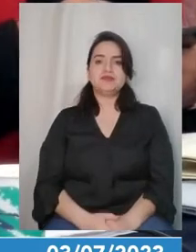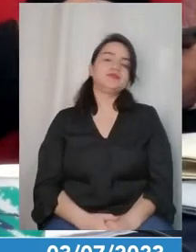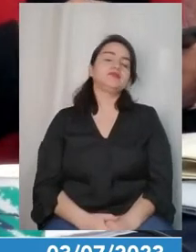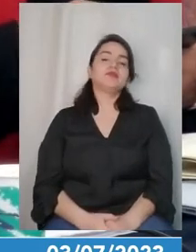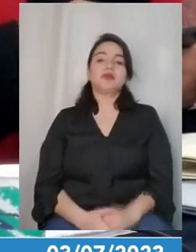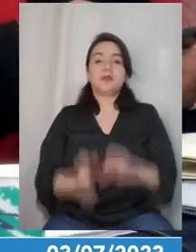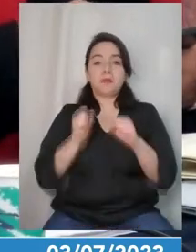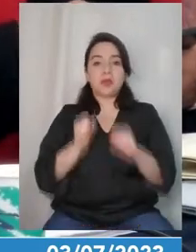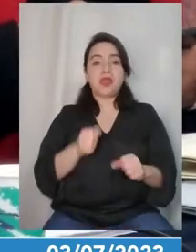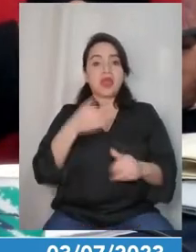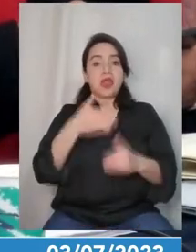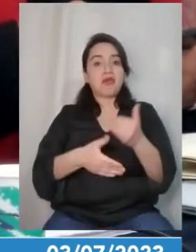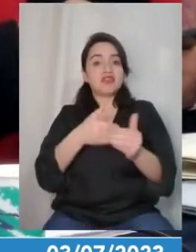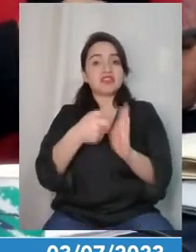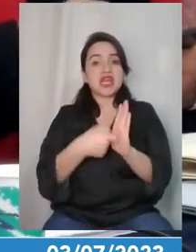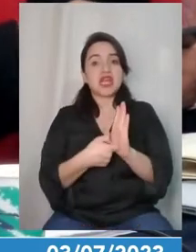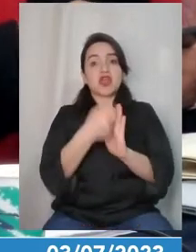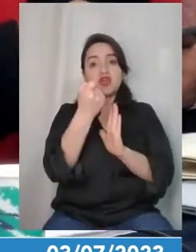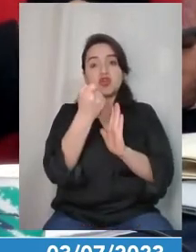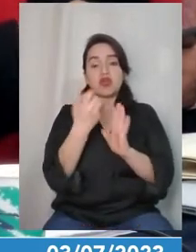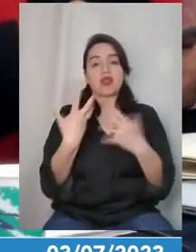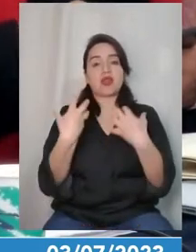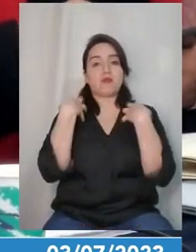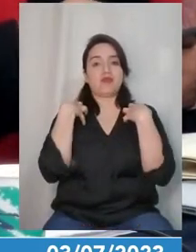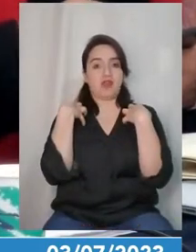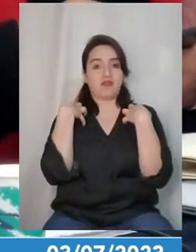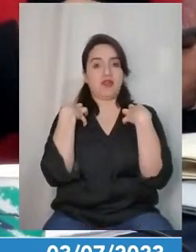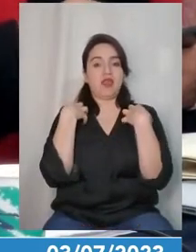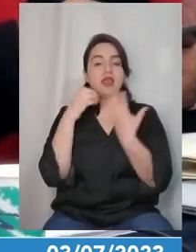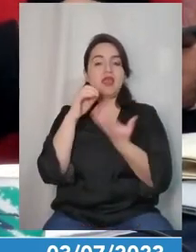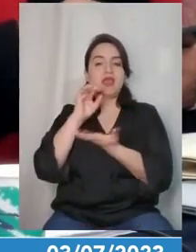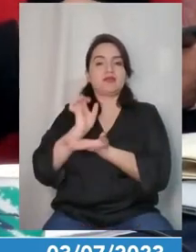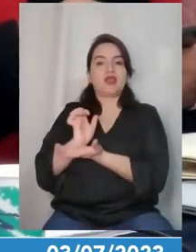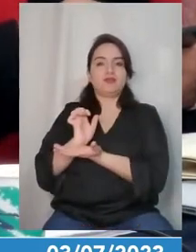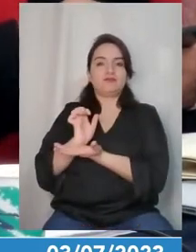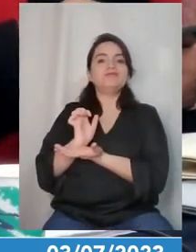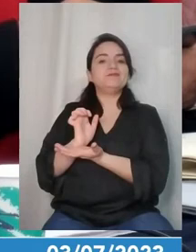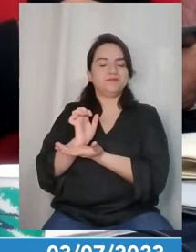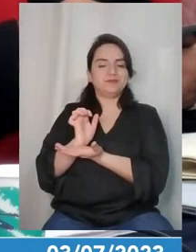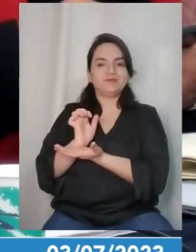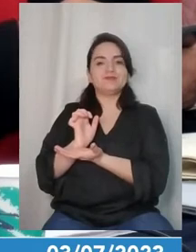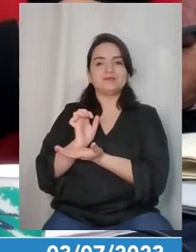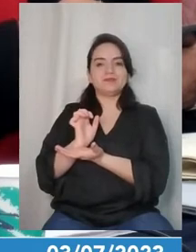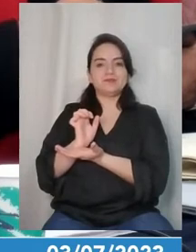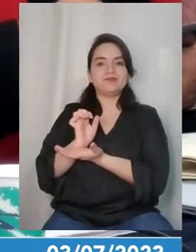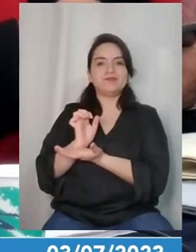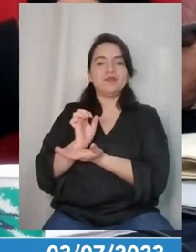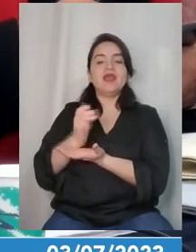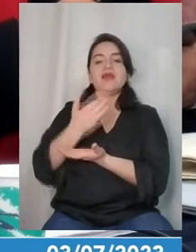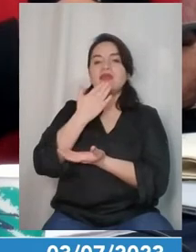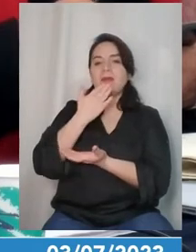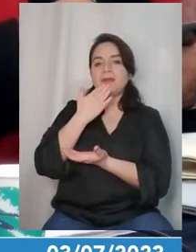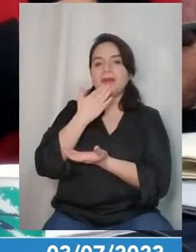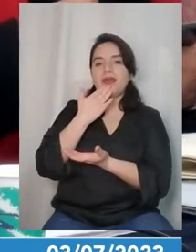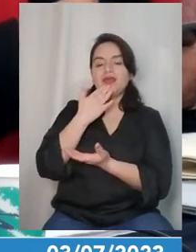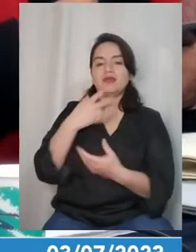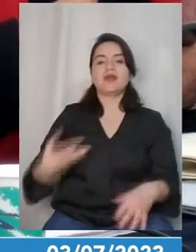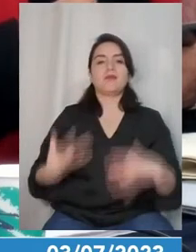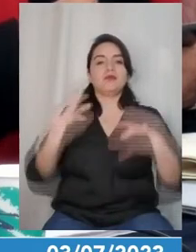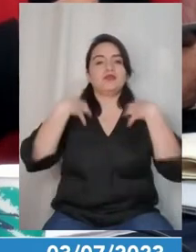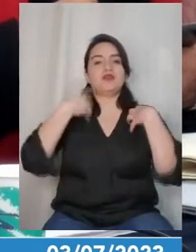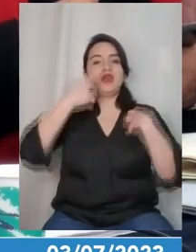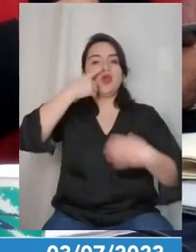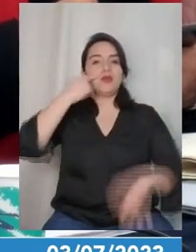que se reconozcan los deberes del Estado, del Estado, pero también de las y los ciudadanos chilenos con